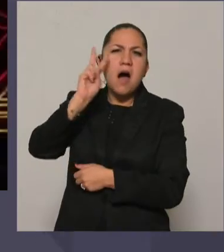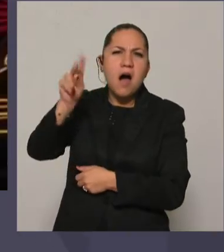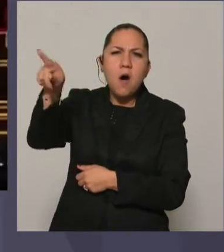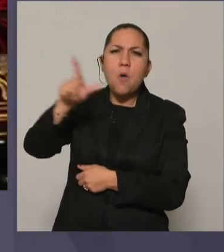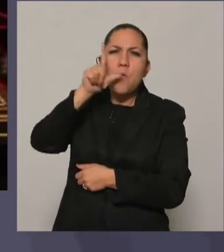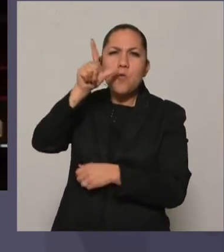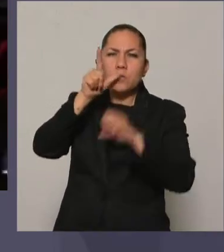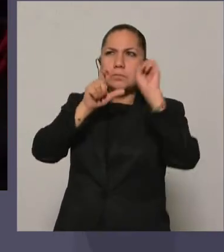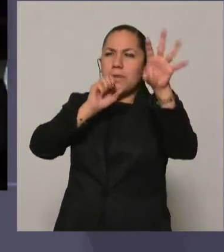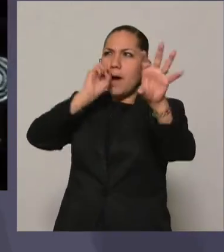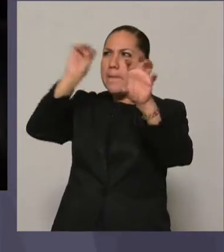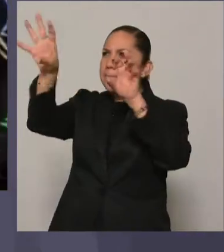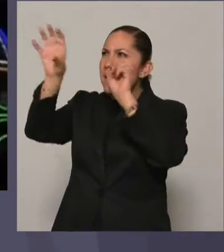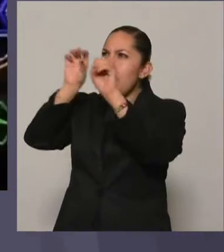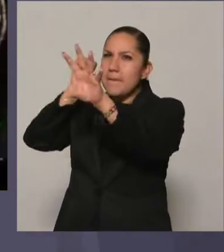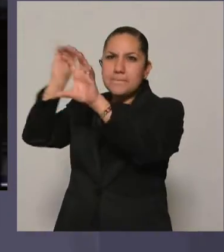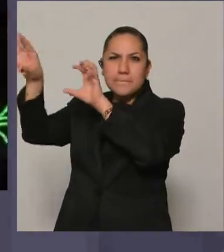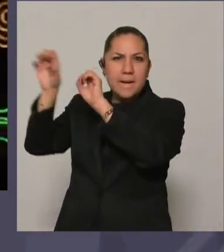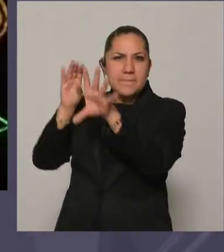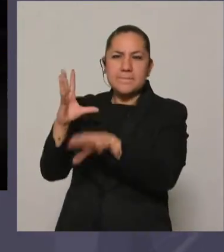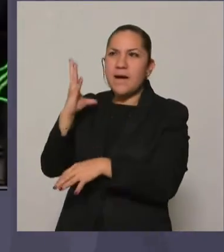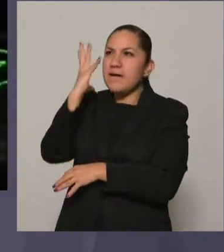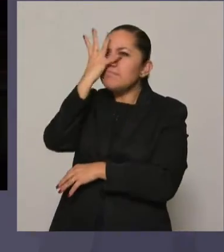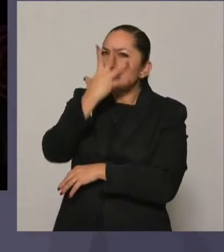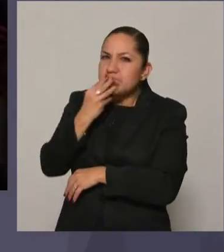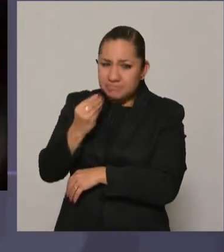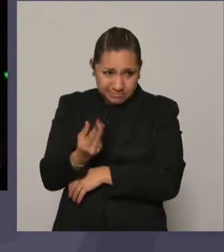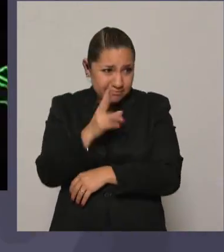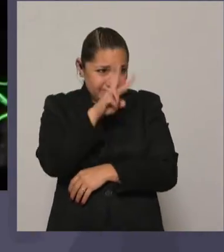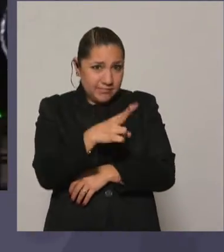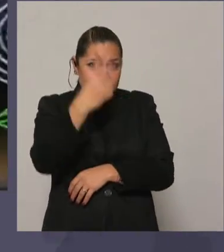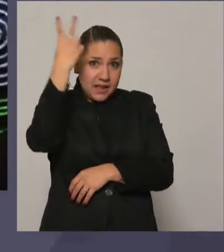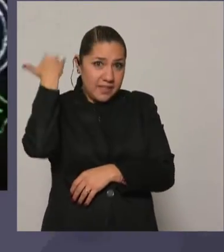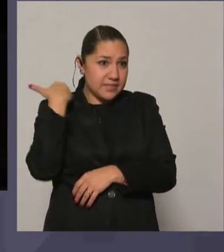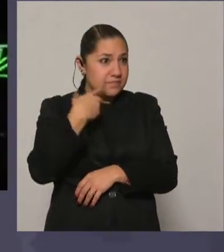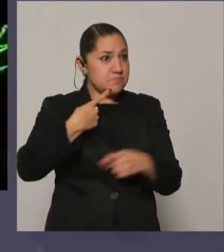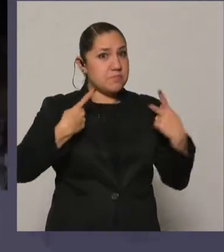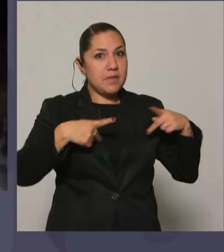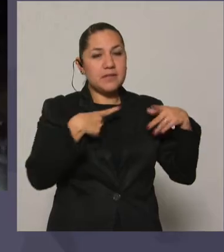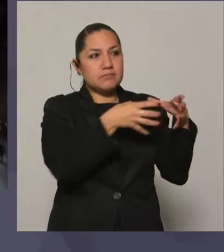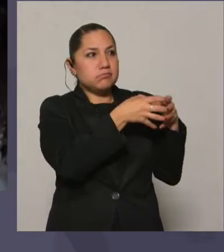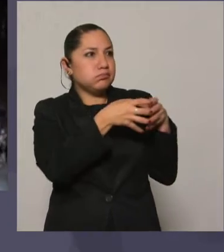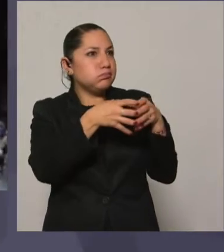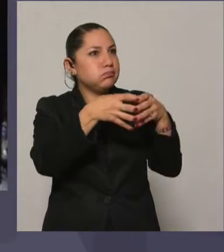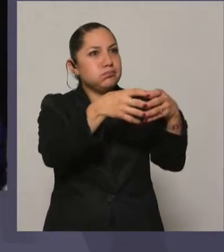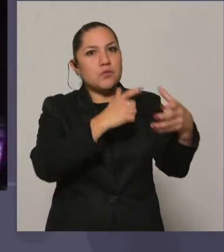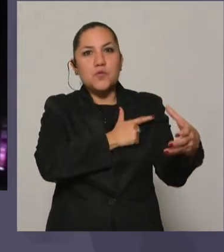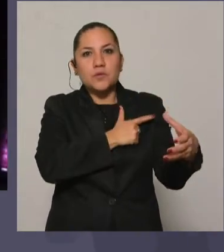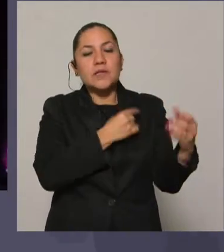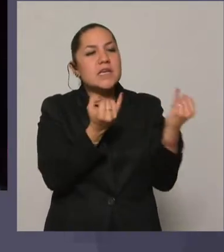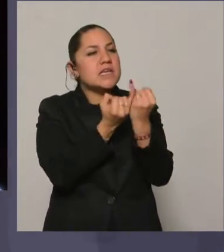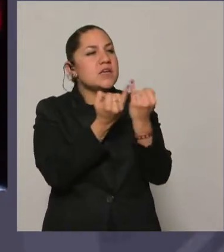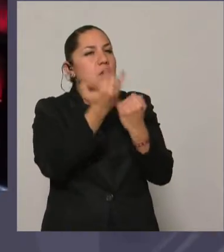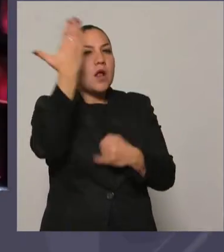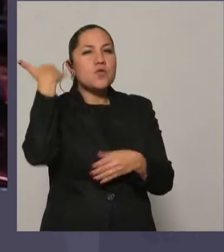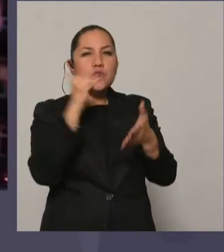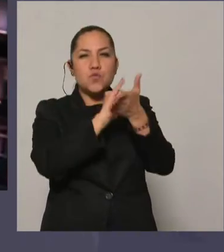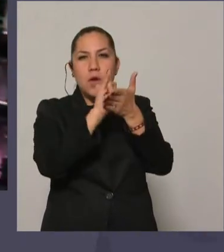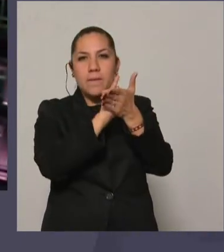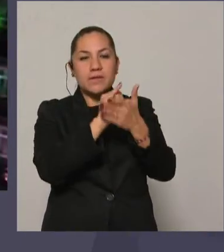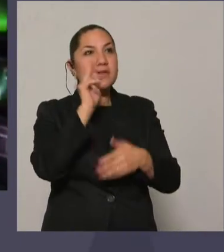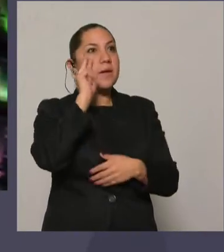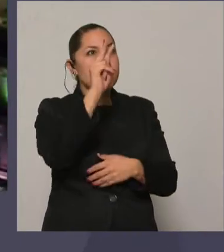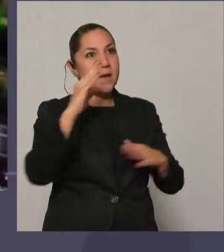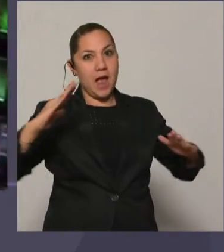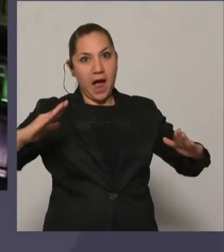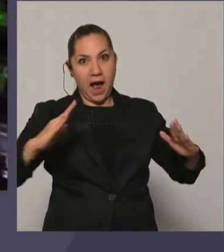90. Que ya era toda una experiencia, ¿no? Ese simple hecho tan sencillo, ¿no? Así como en Nueva York, que salían todas las familias a ver el prendido del árbol